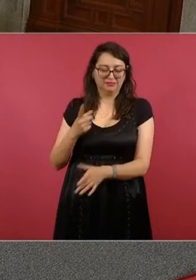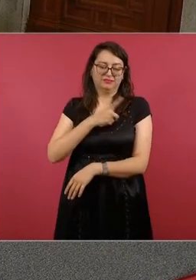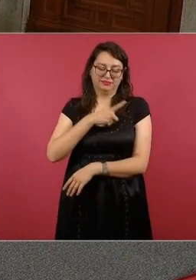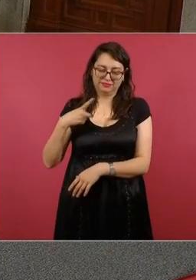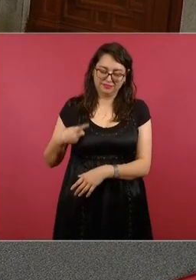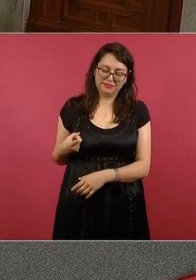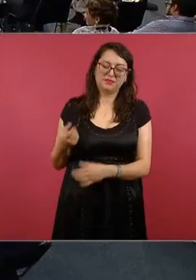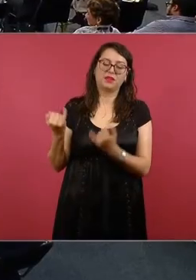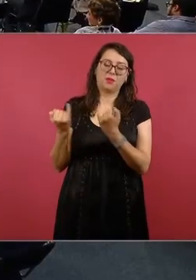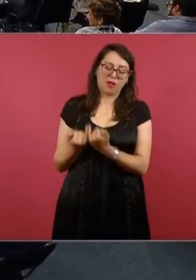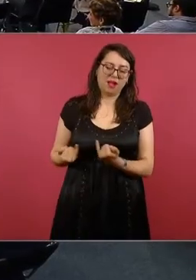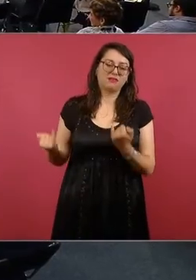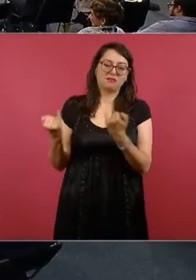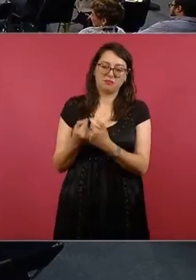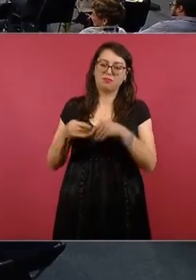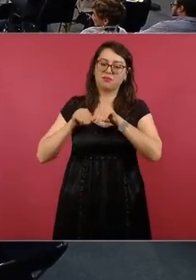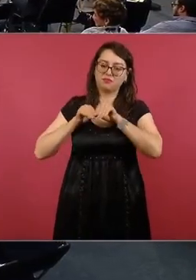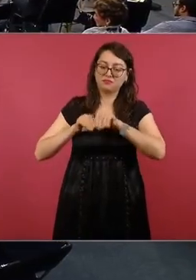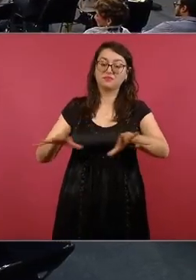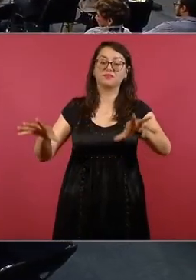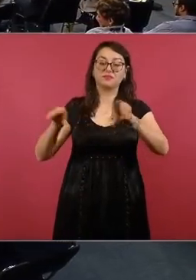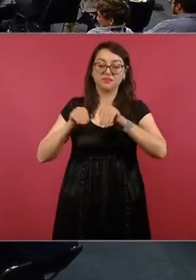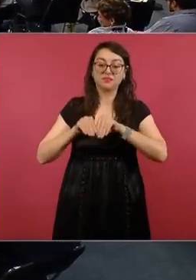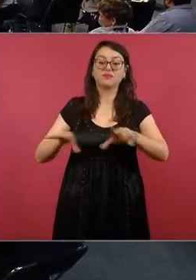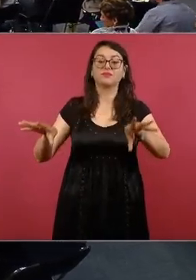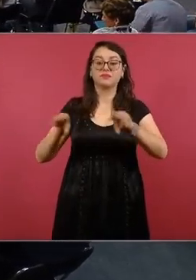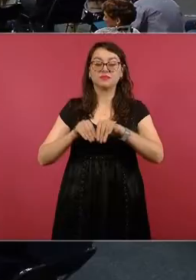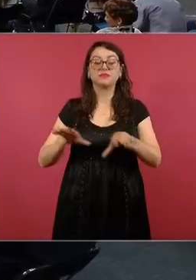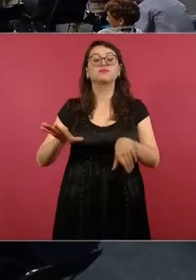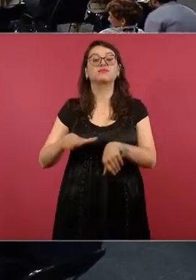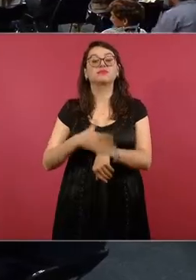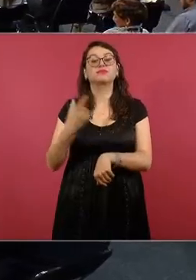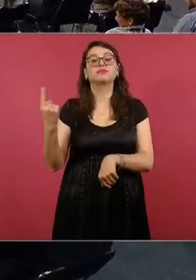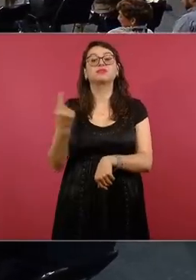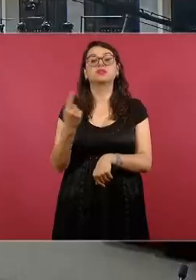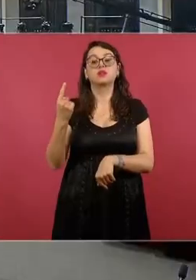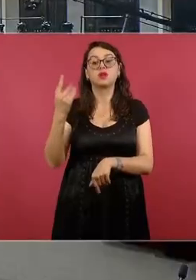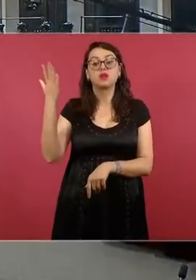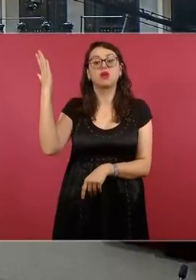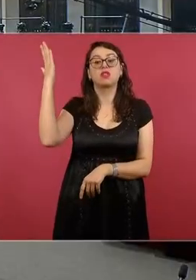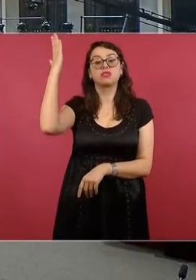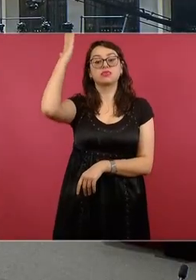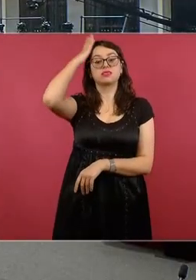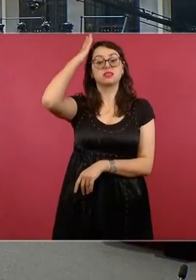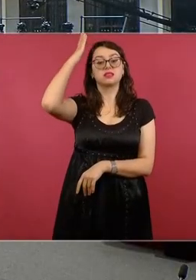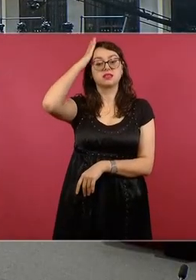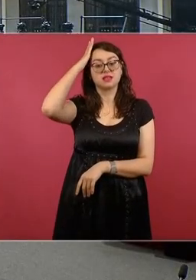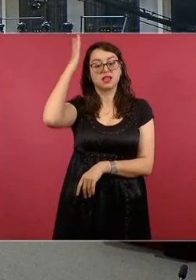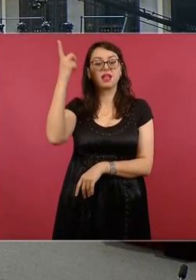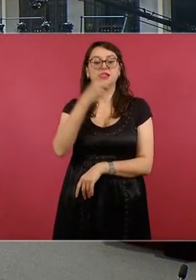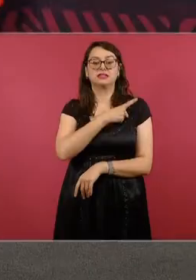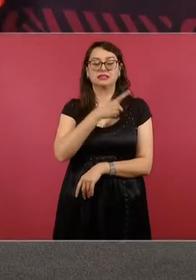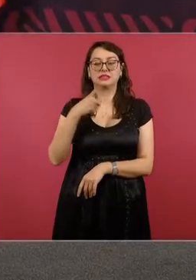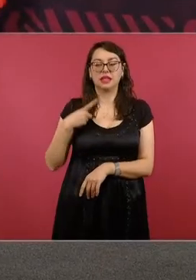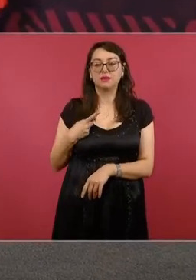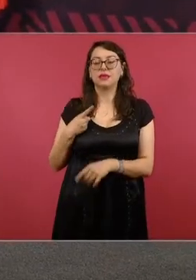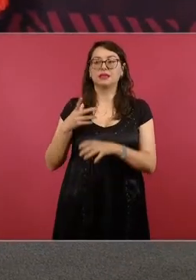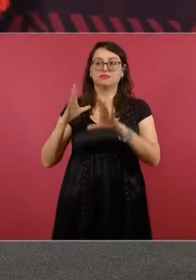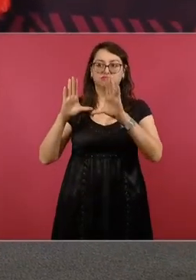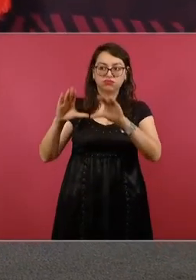repetirnos, porque el dirigente tiene que procurar hacer